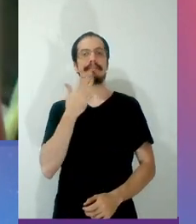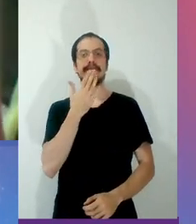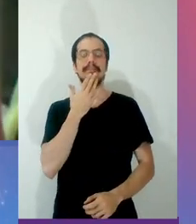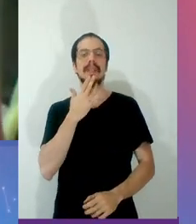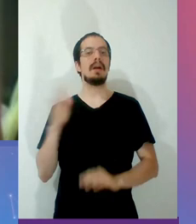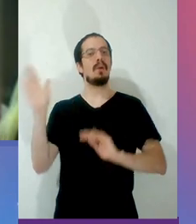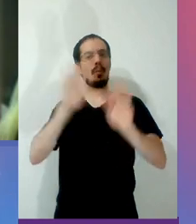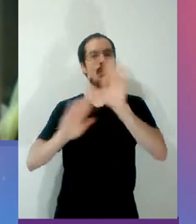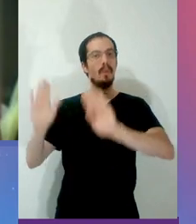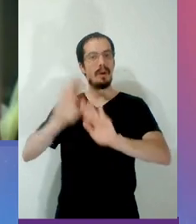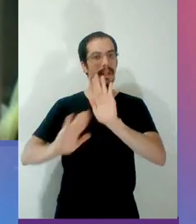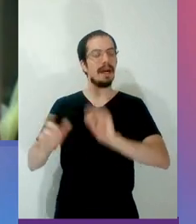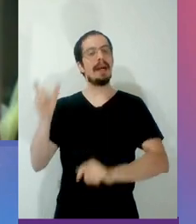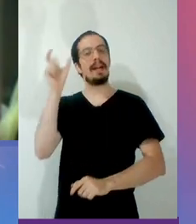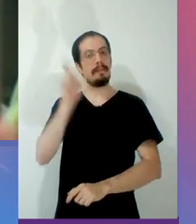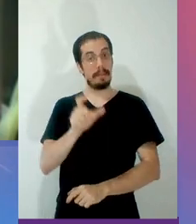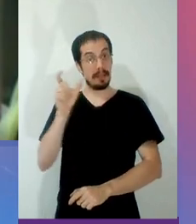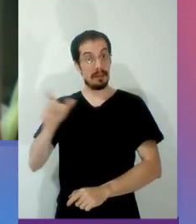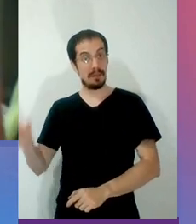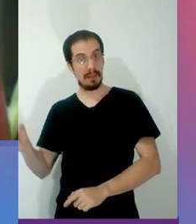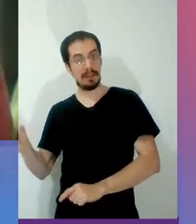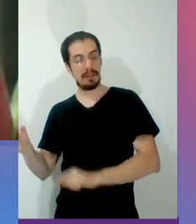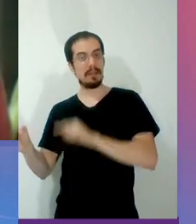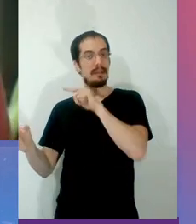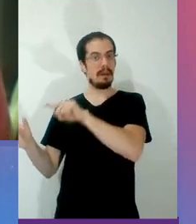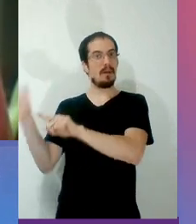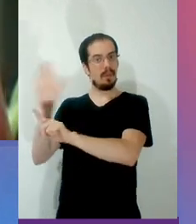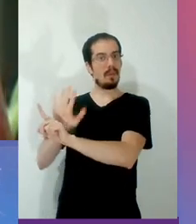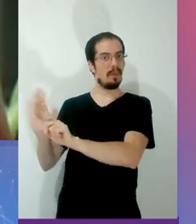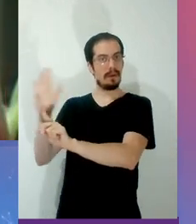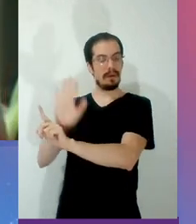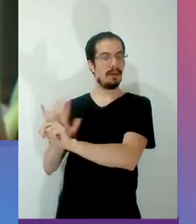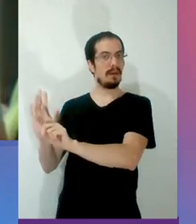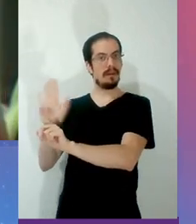a las personas, ¿ya? Particularmente ahora,